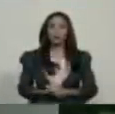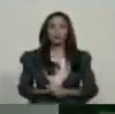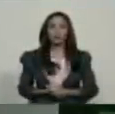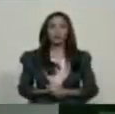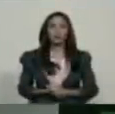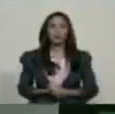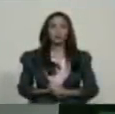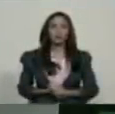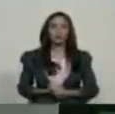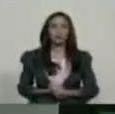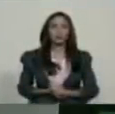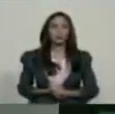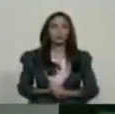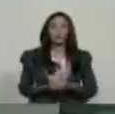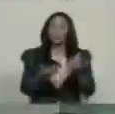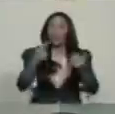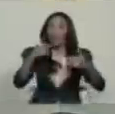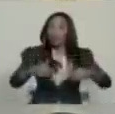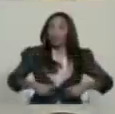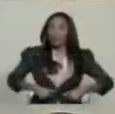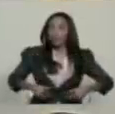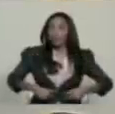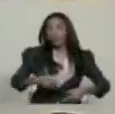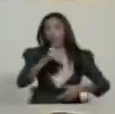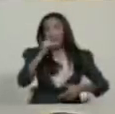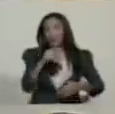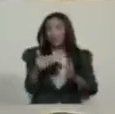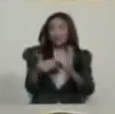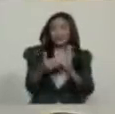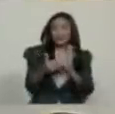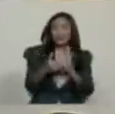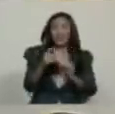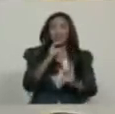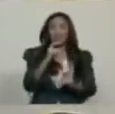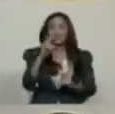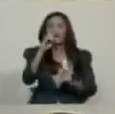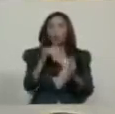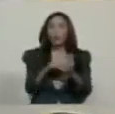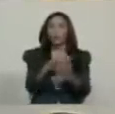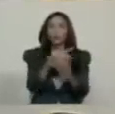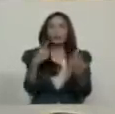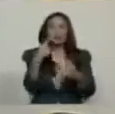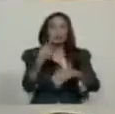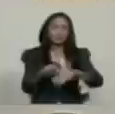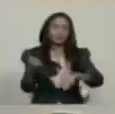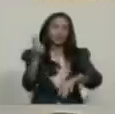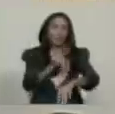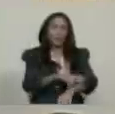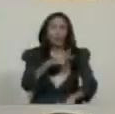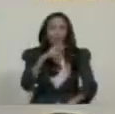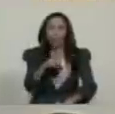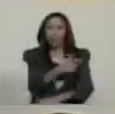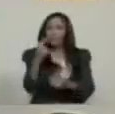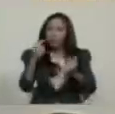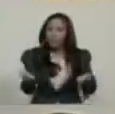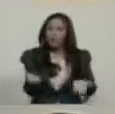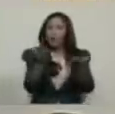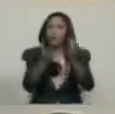Y yo la retomé con mucha fuerza en el año más difícil, el 2016. Vamos a desarrollar la agricultura